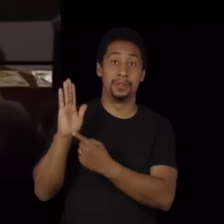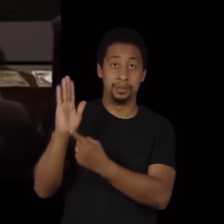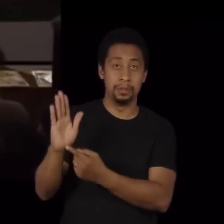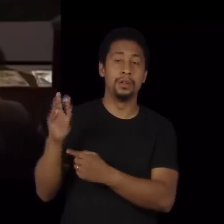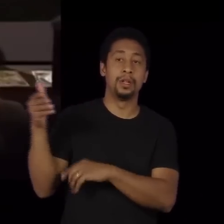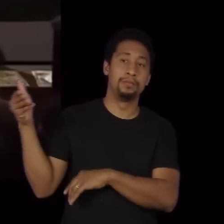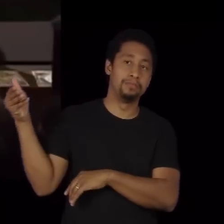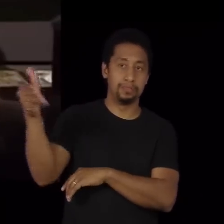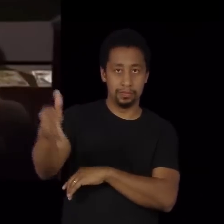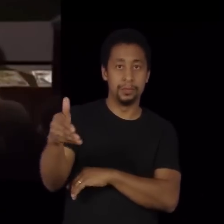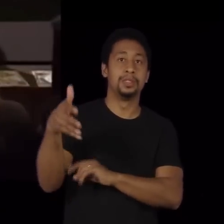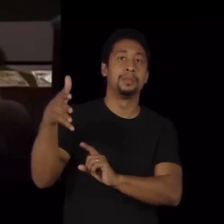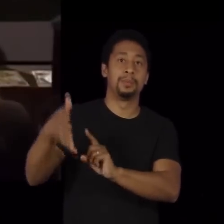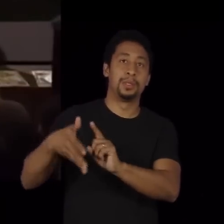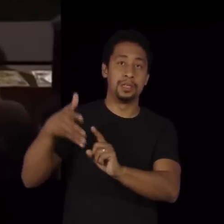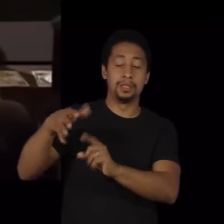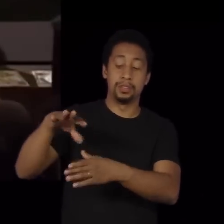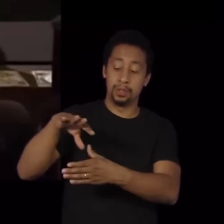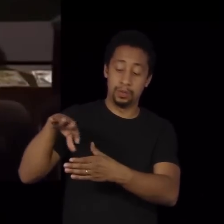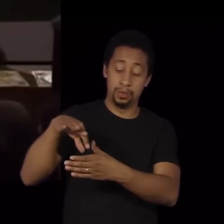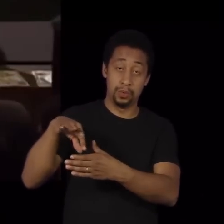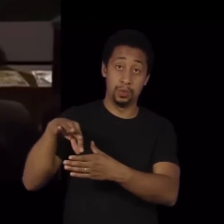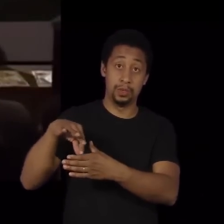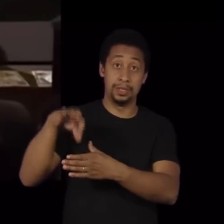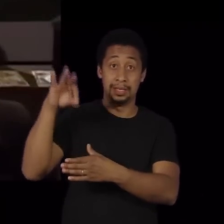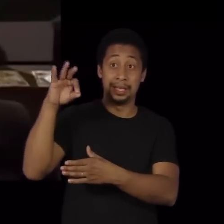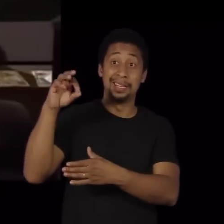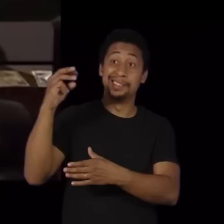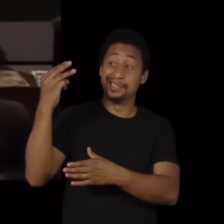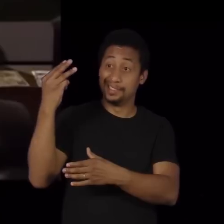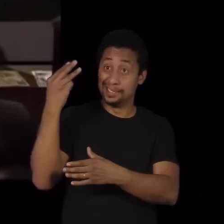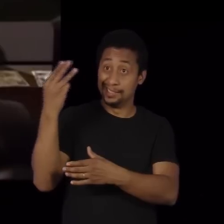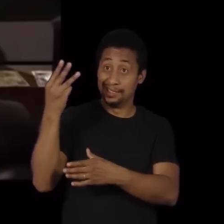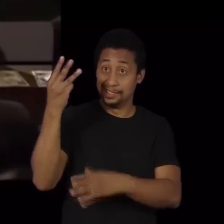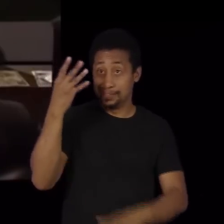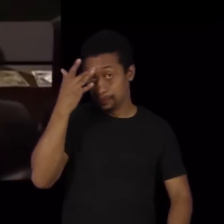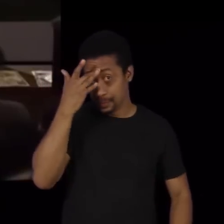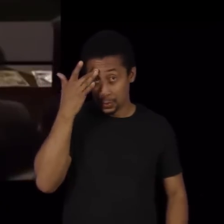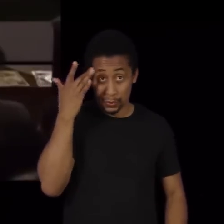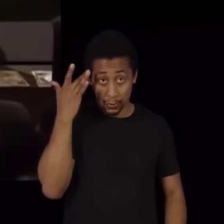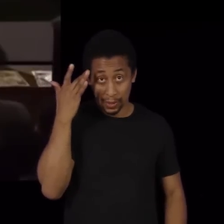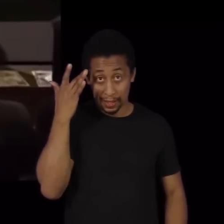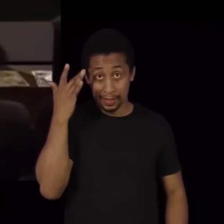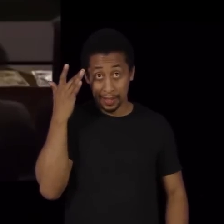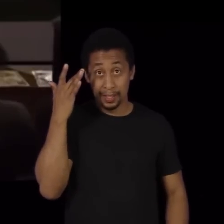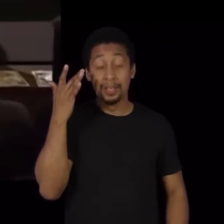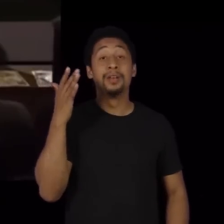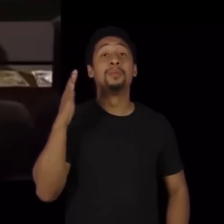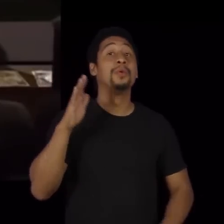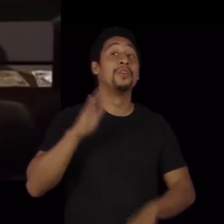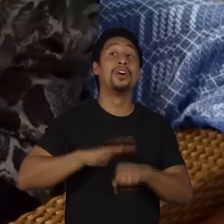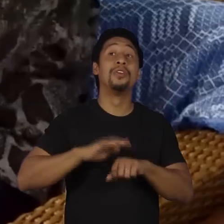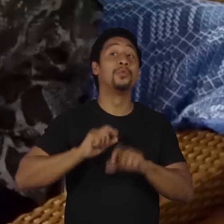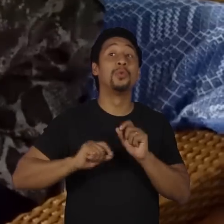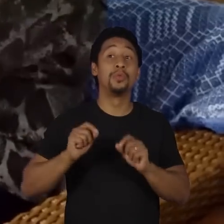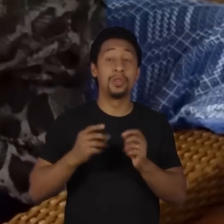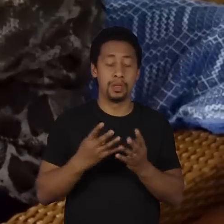vai na palestra, ele sorteia 3 pessoas da plateia para ele tirar um tarô.